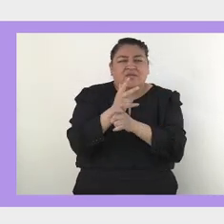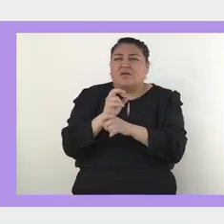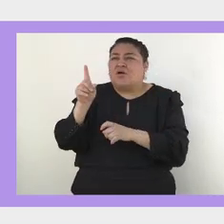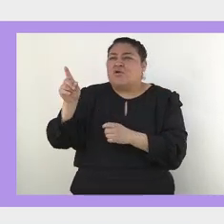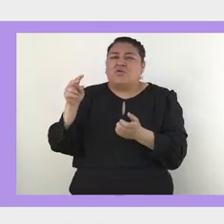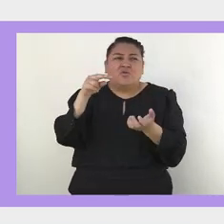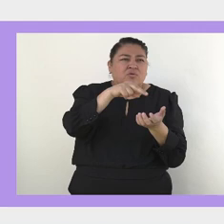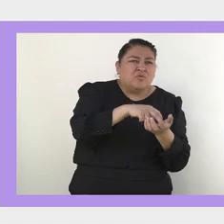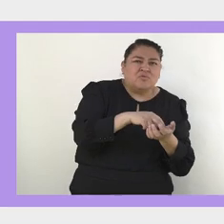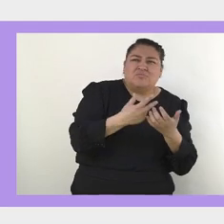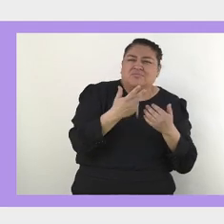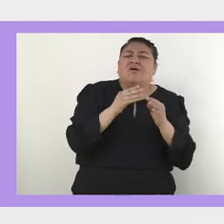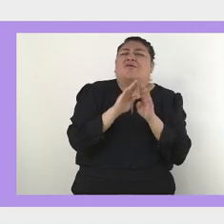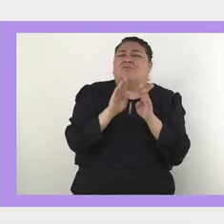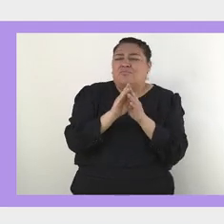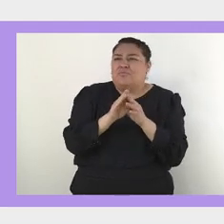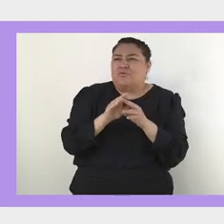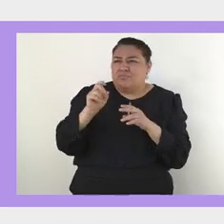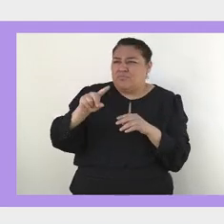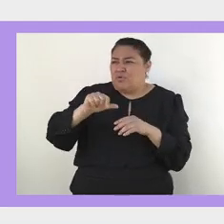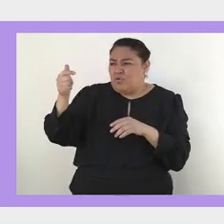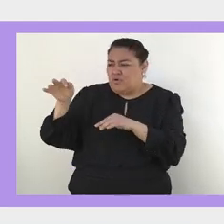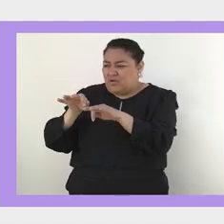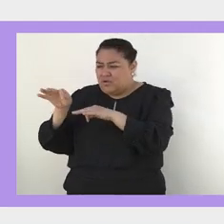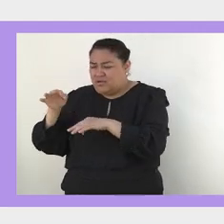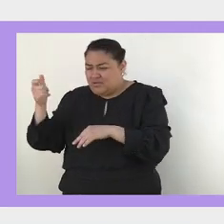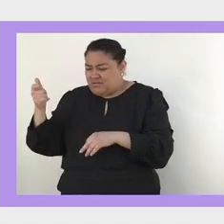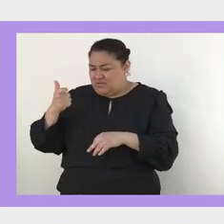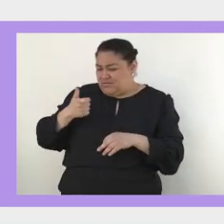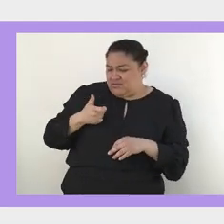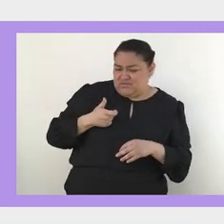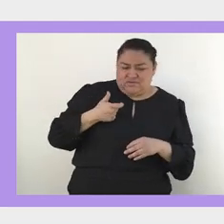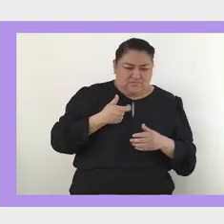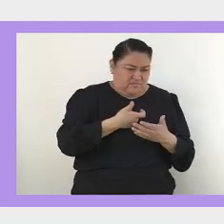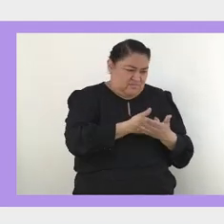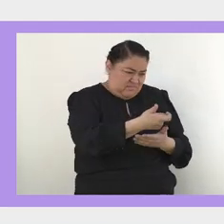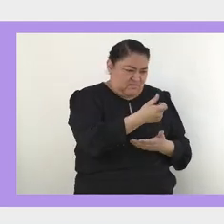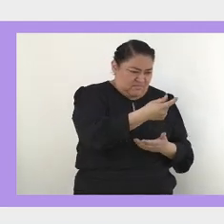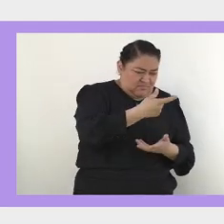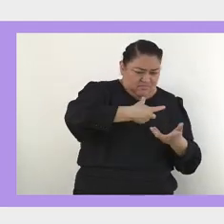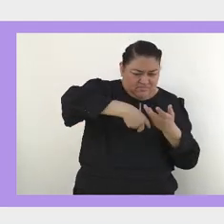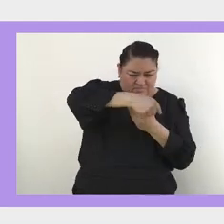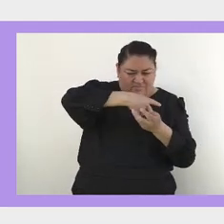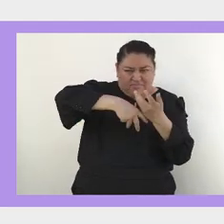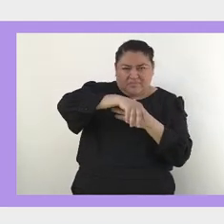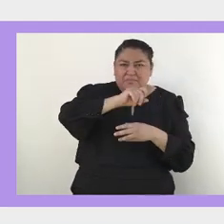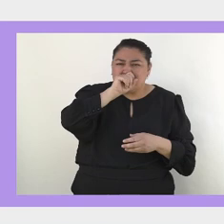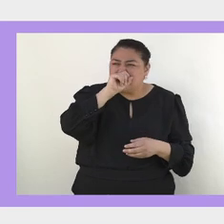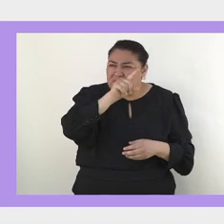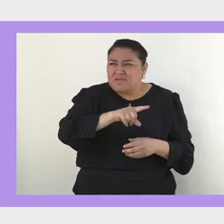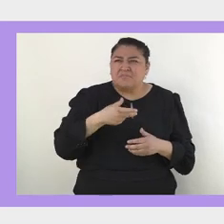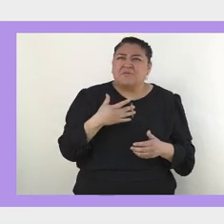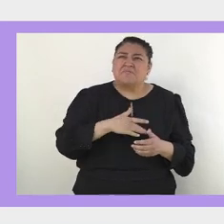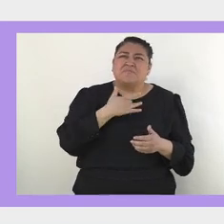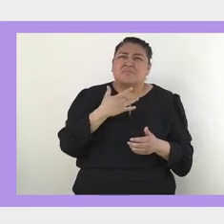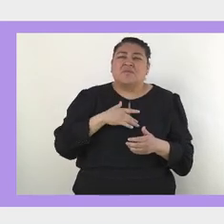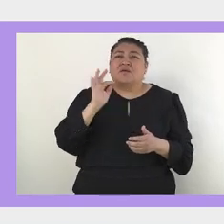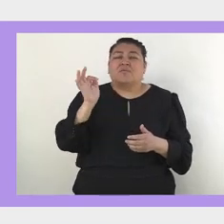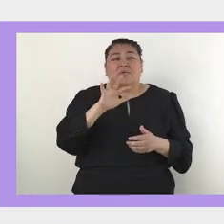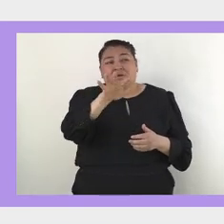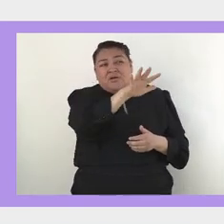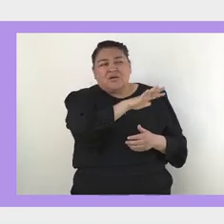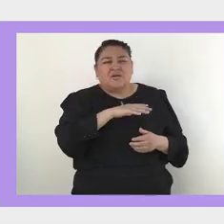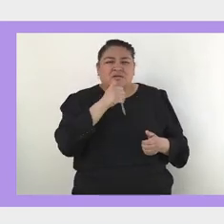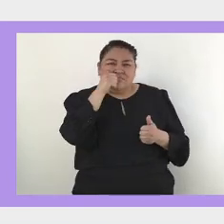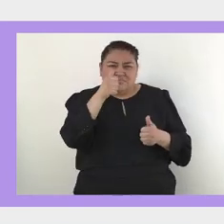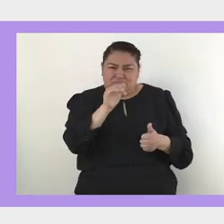tú con lo que ganas de otras campañas que esa parte no O sea como igual y alguien aquí te puede